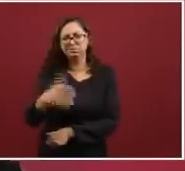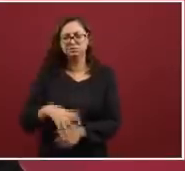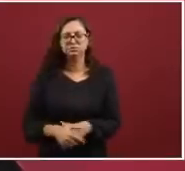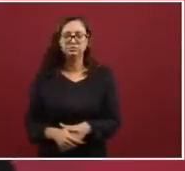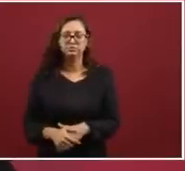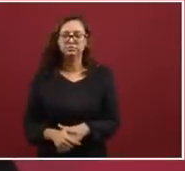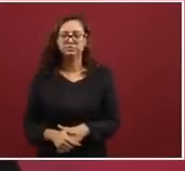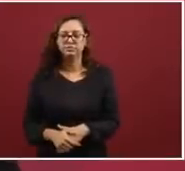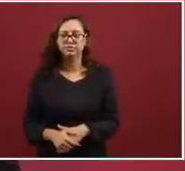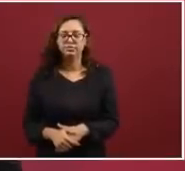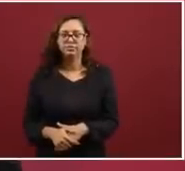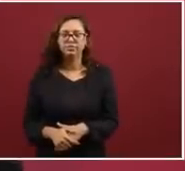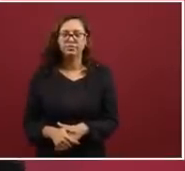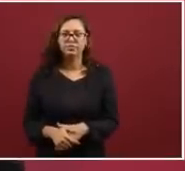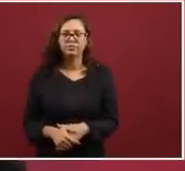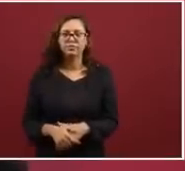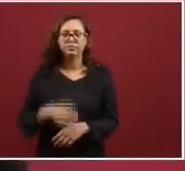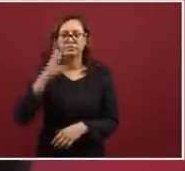para